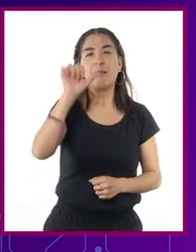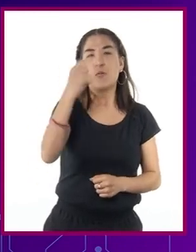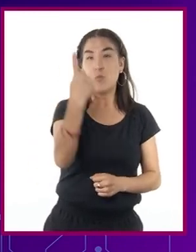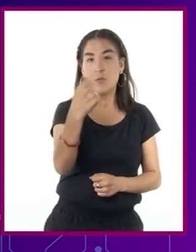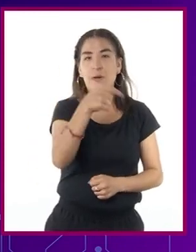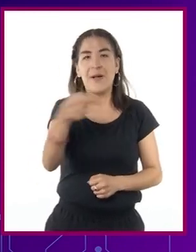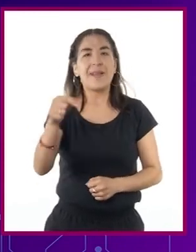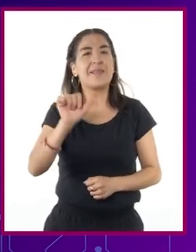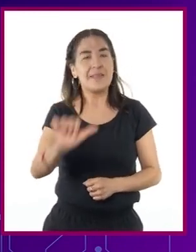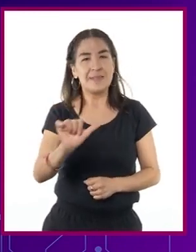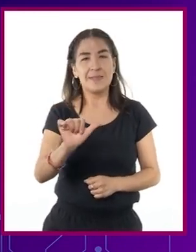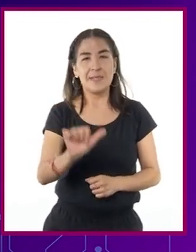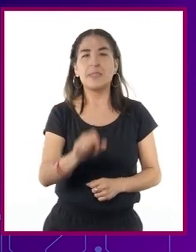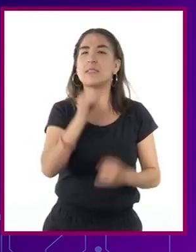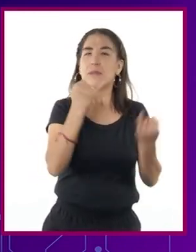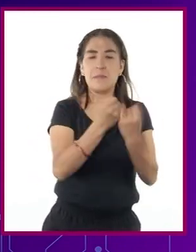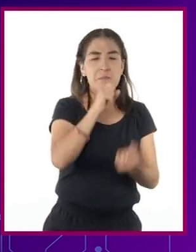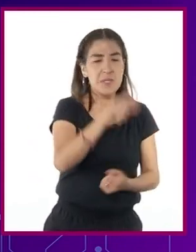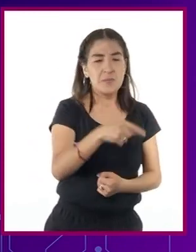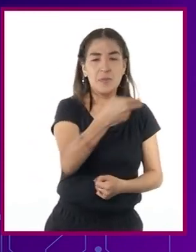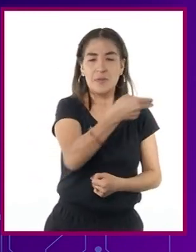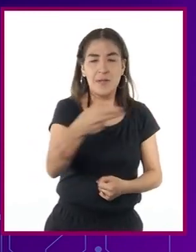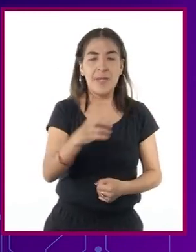16avo, que también es igual a